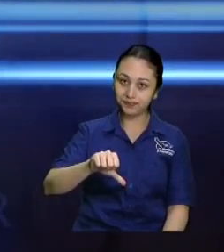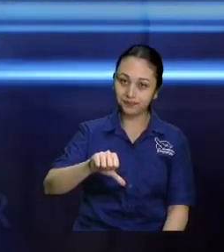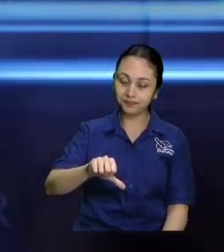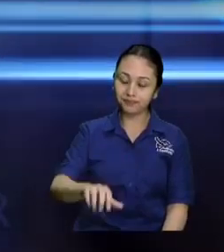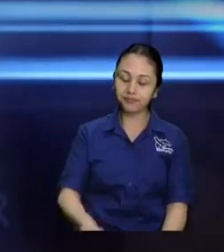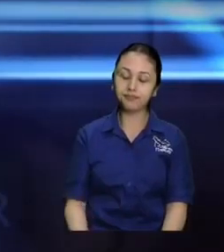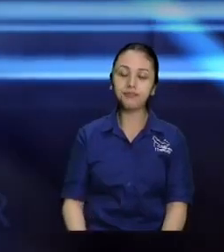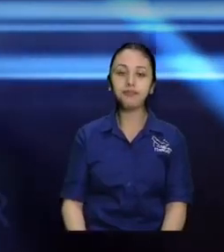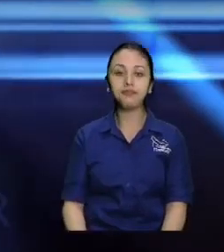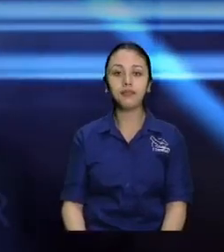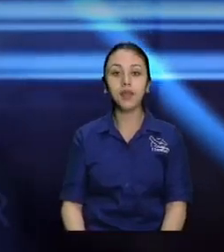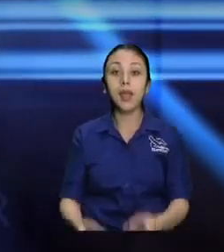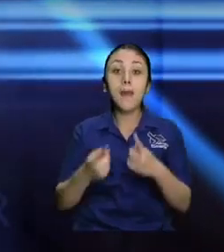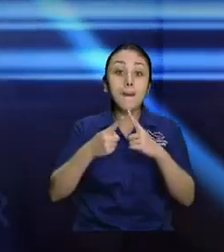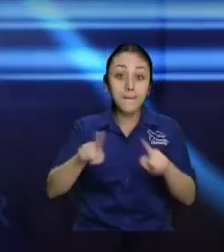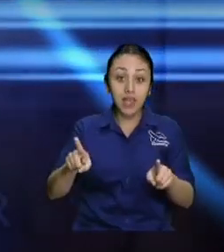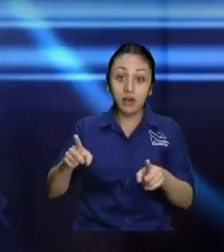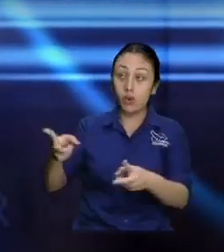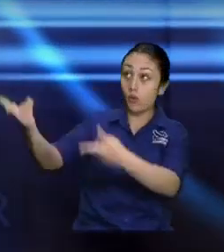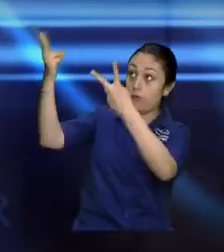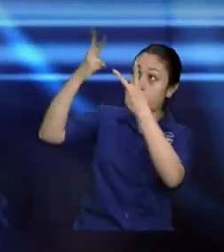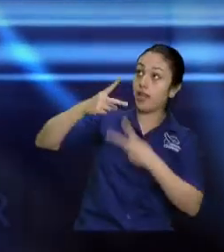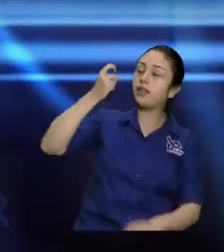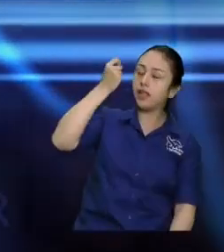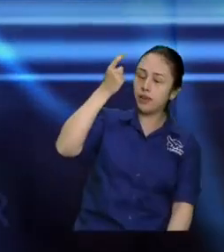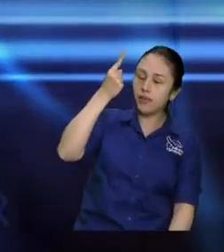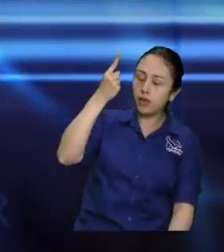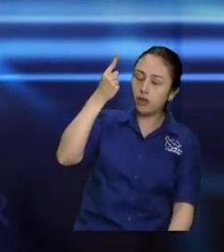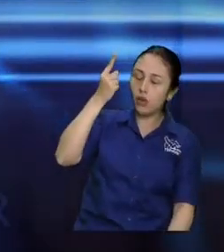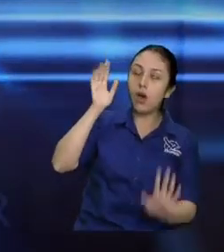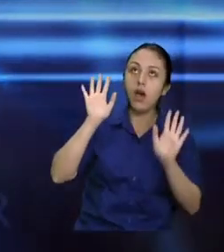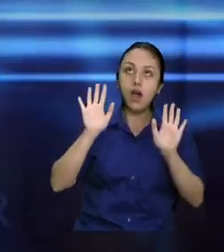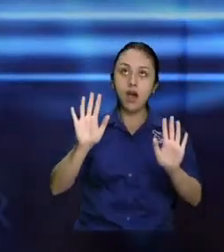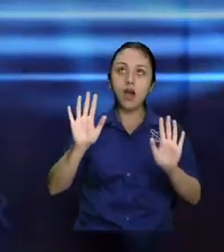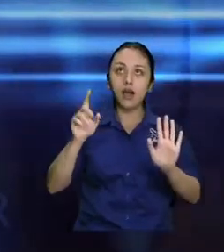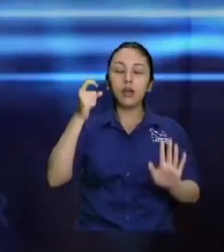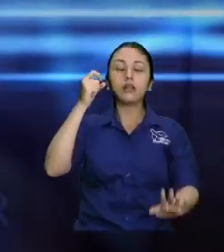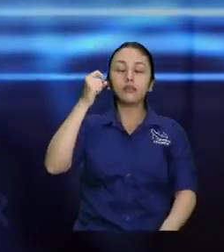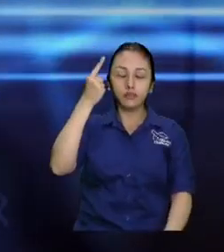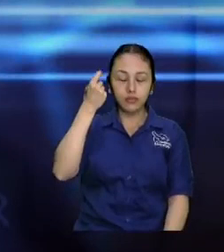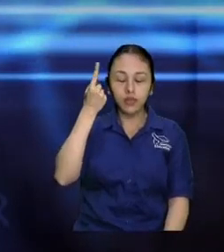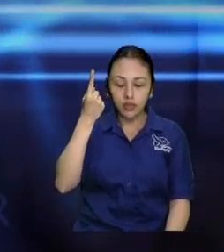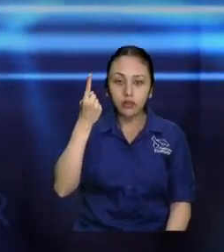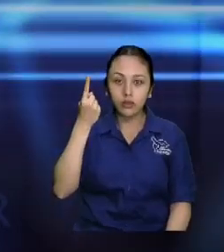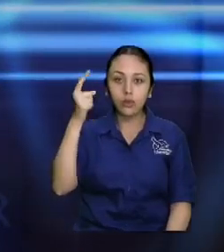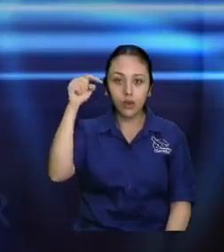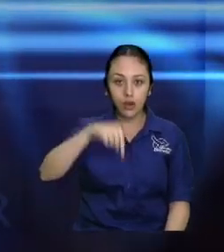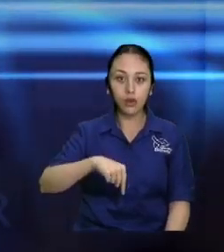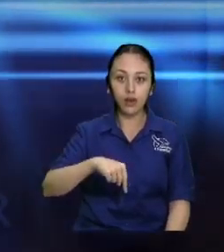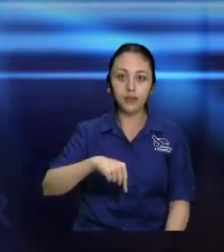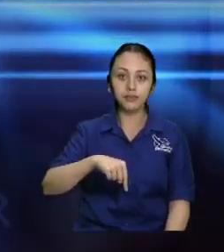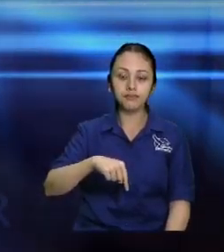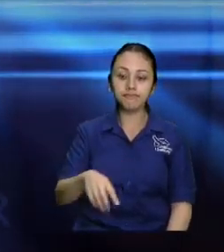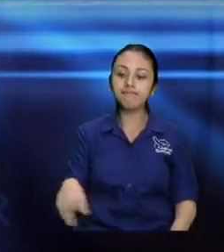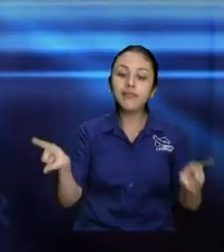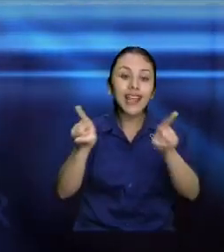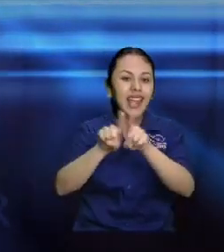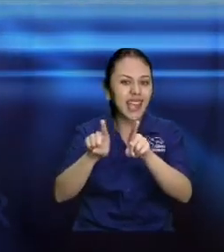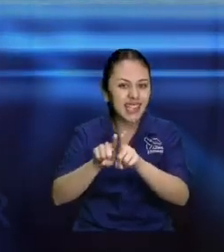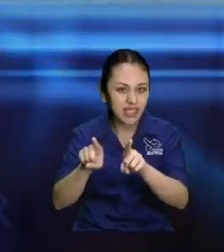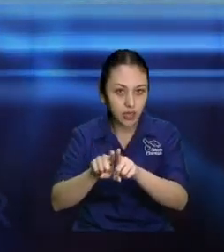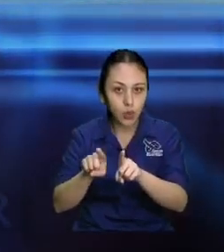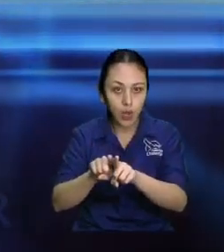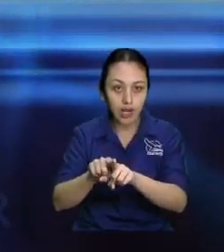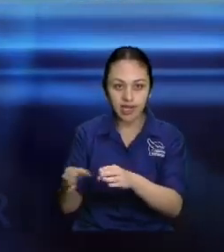Pero cuando viene el entendimiento, entonces uno dice, es como los que están construyendo, ¿verdad? ¿Sí? Los que están construyendo